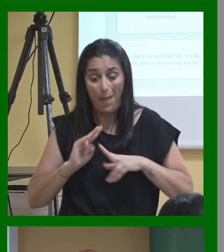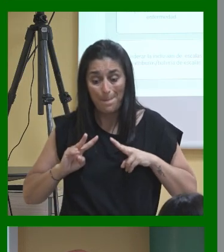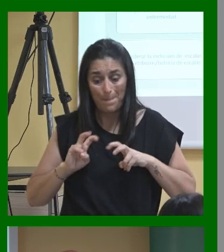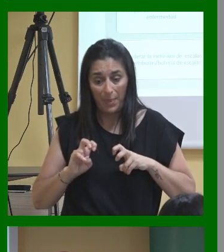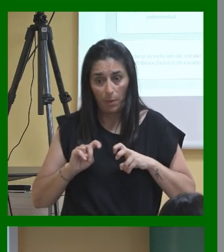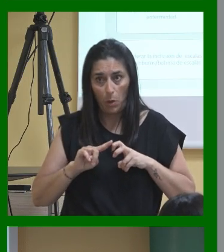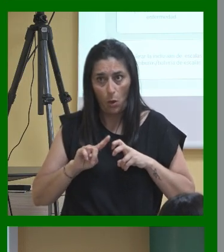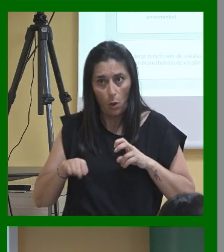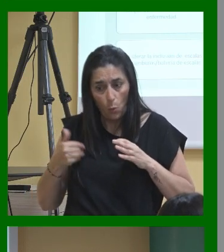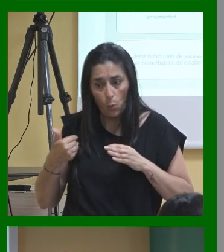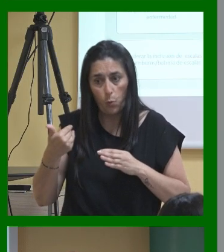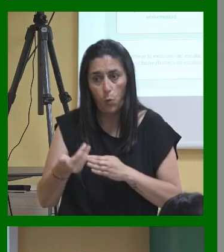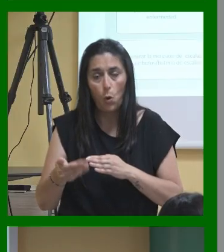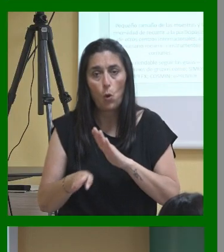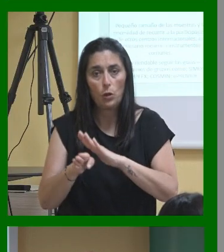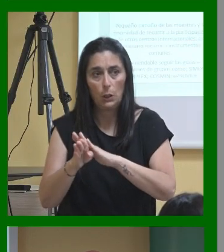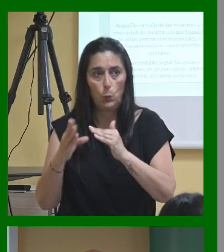principio.